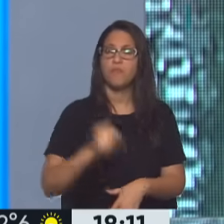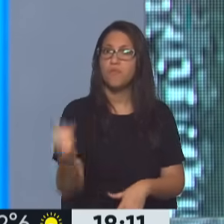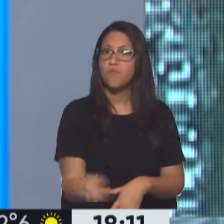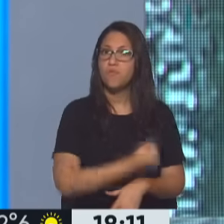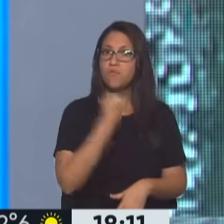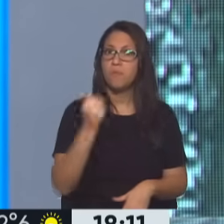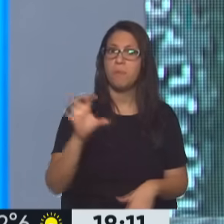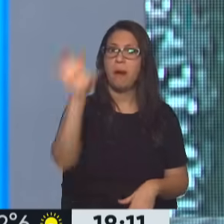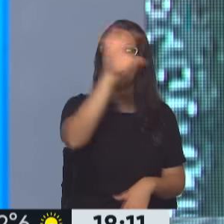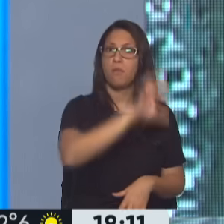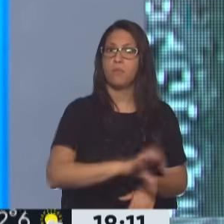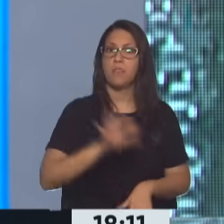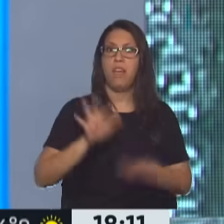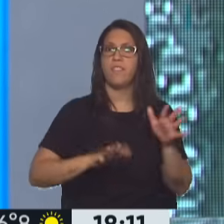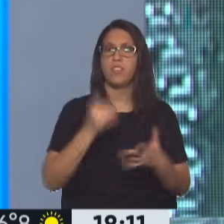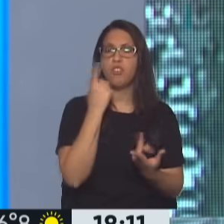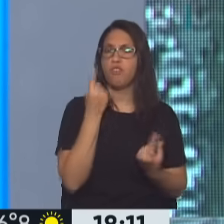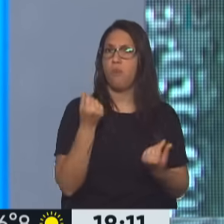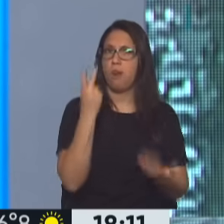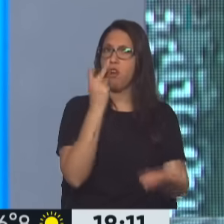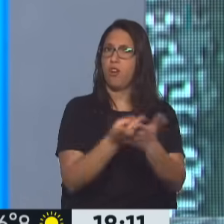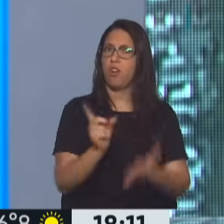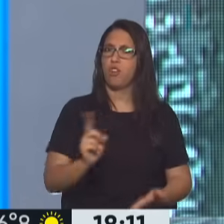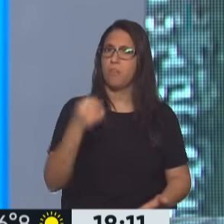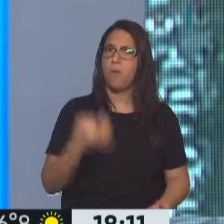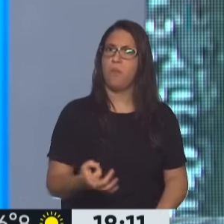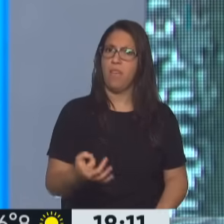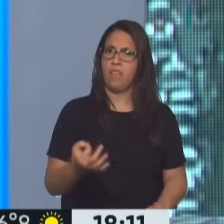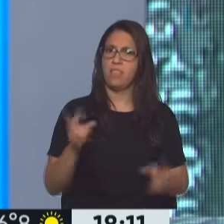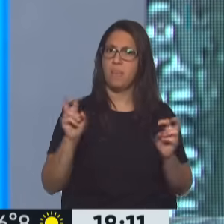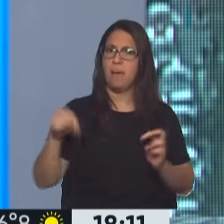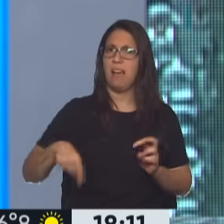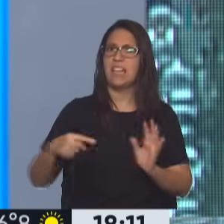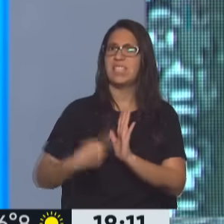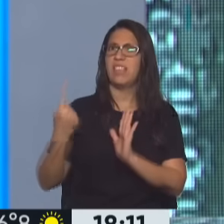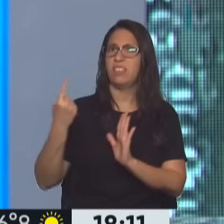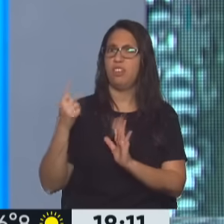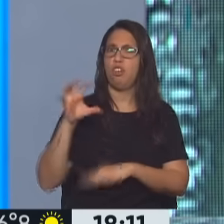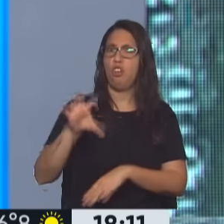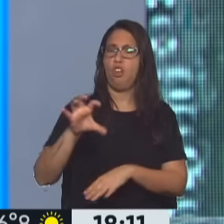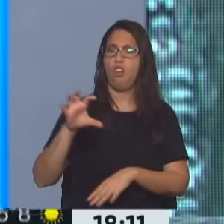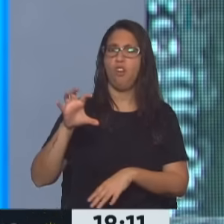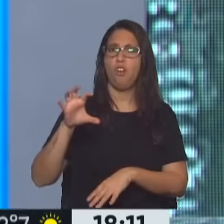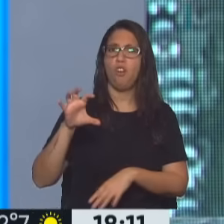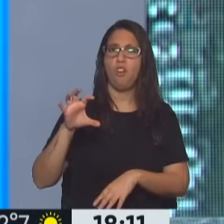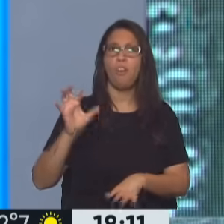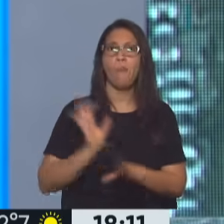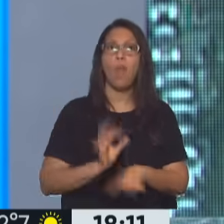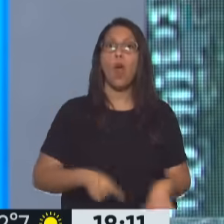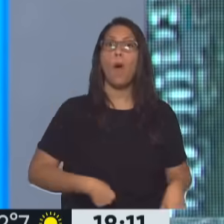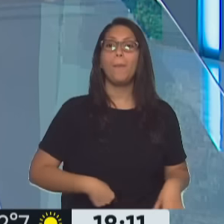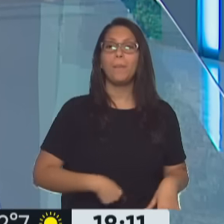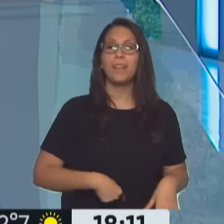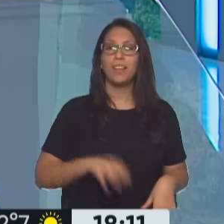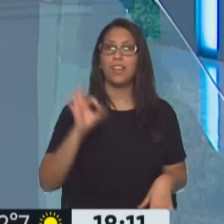provincias y a veces no valoramos correctamente acá en el centro. El ombligo, Buenos Aires. El